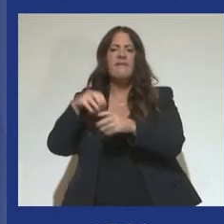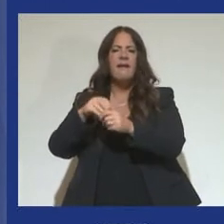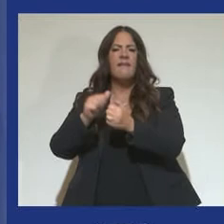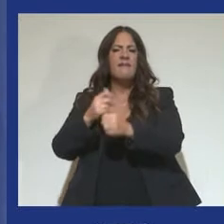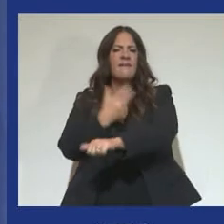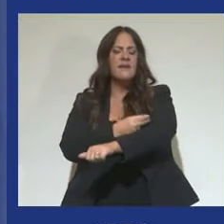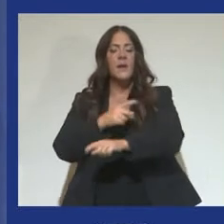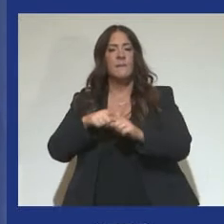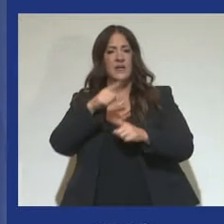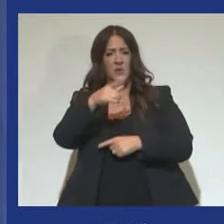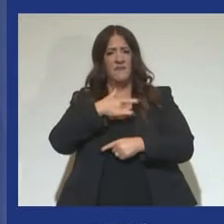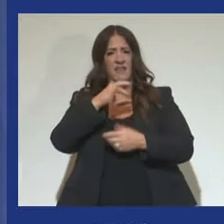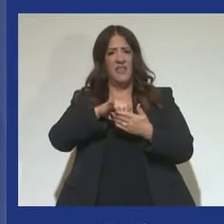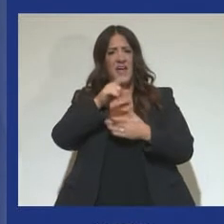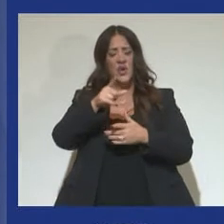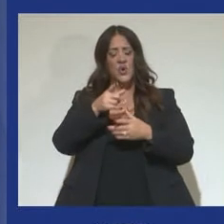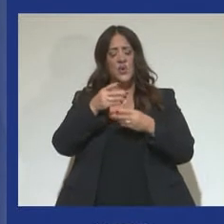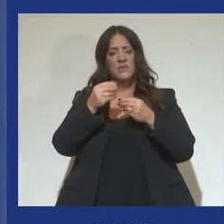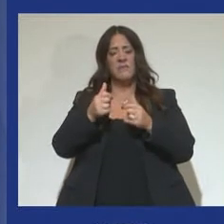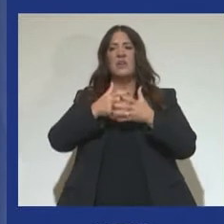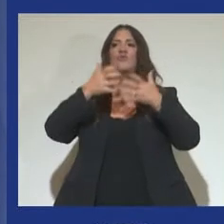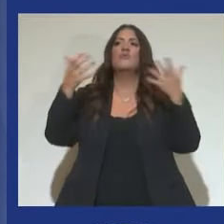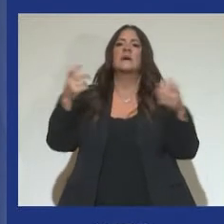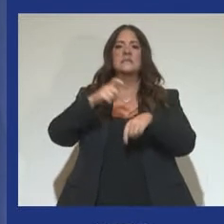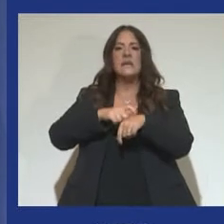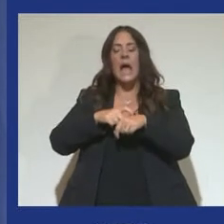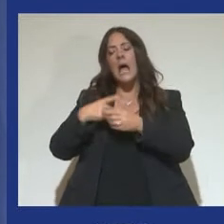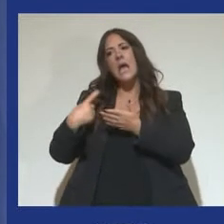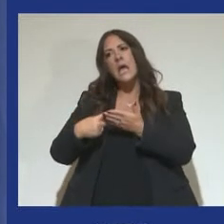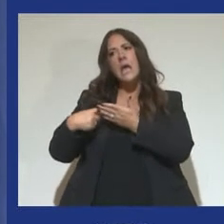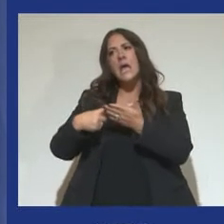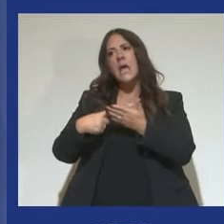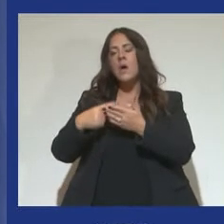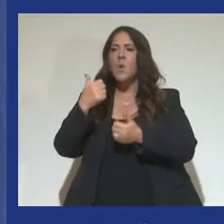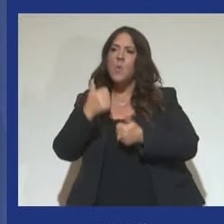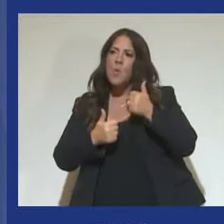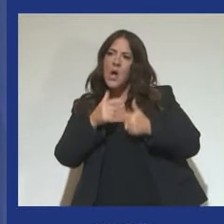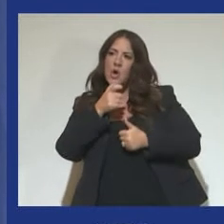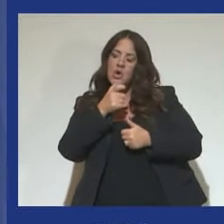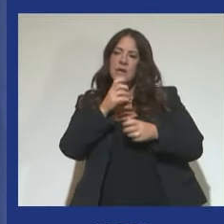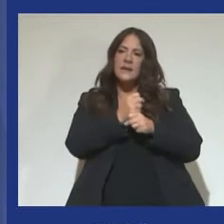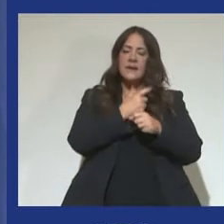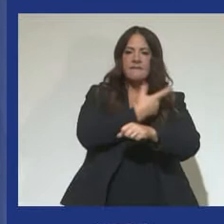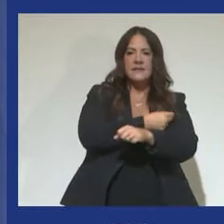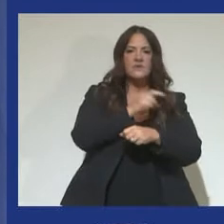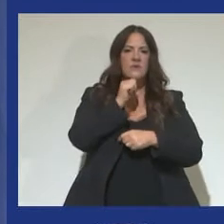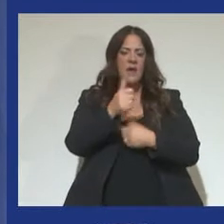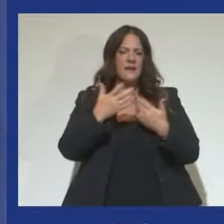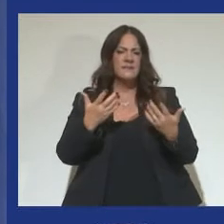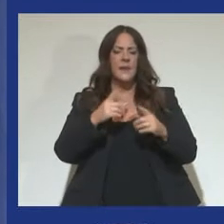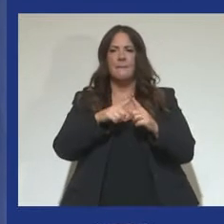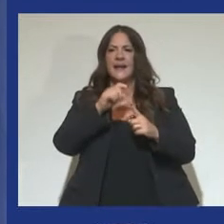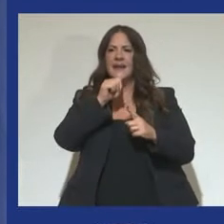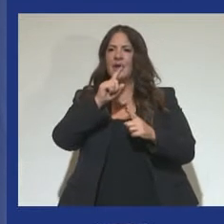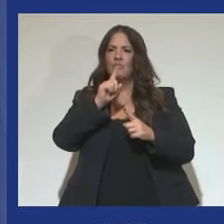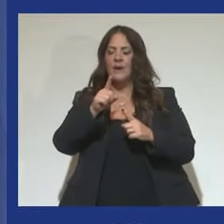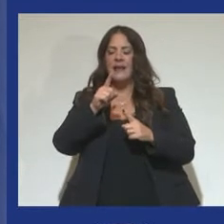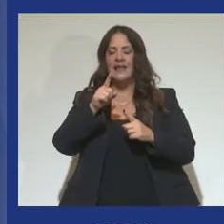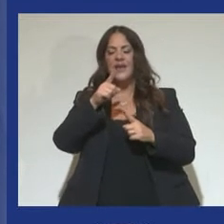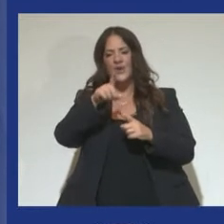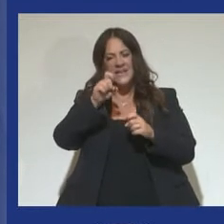de que tal vez el estado está ocupando demasiado tiempo decidiendo quién recibirá la vacuna y no concentrándose